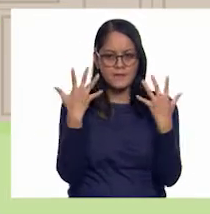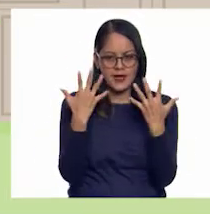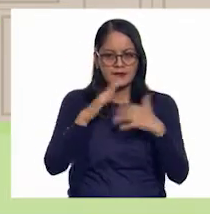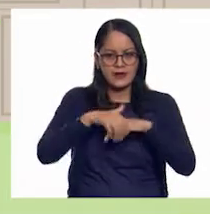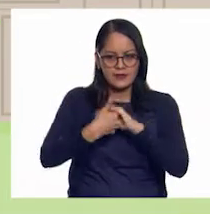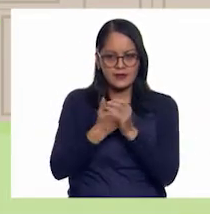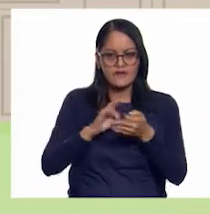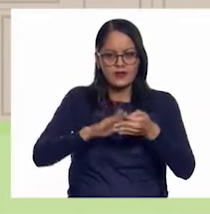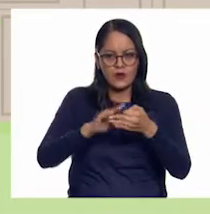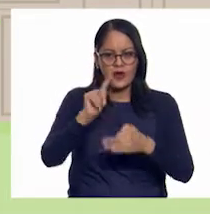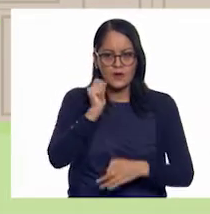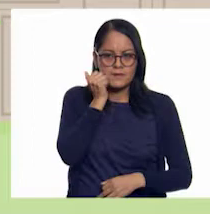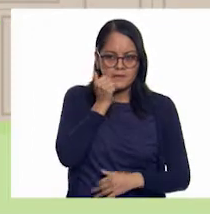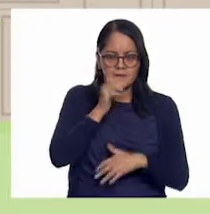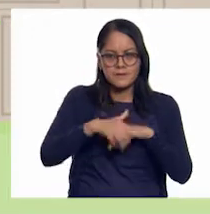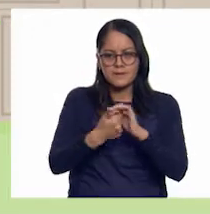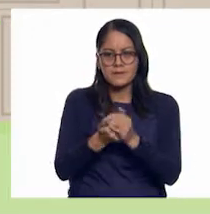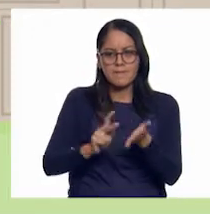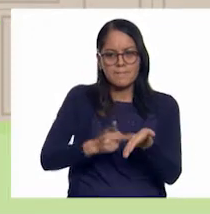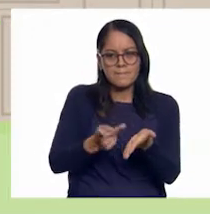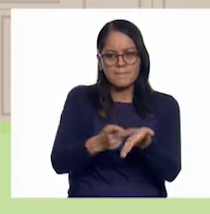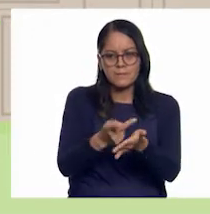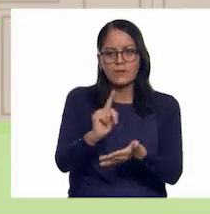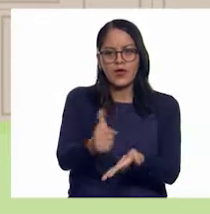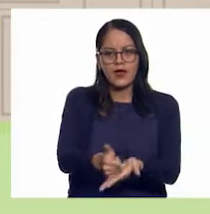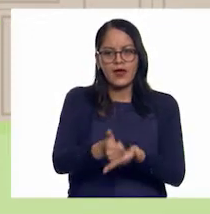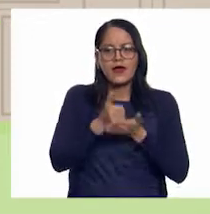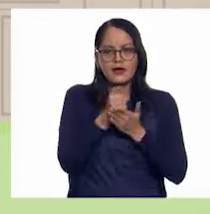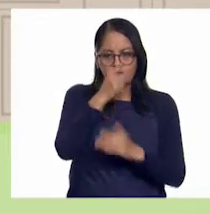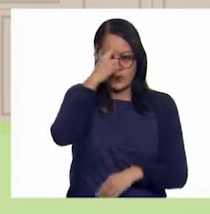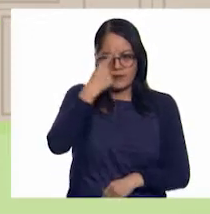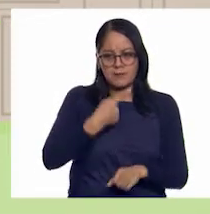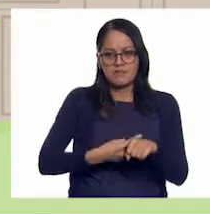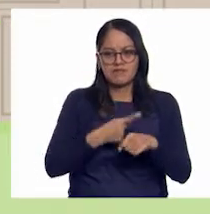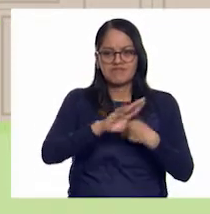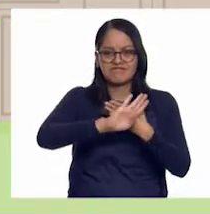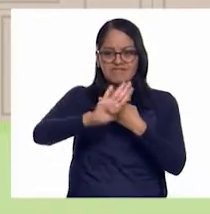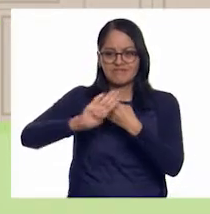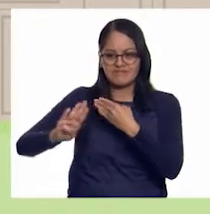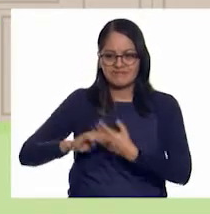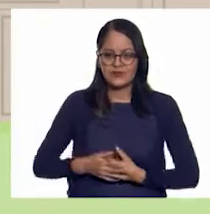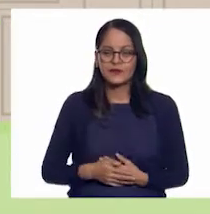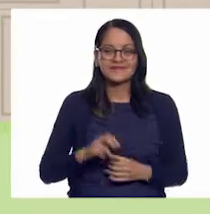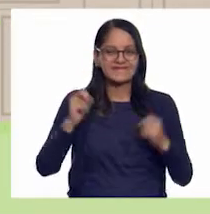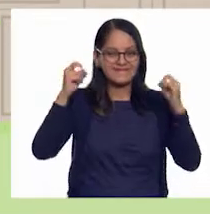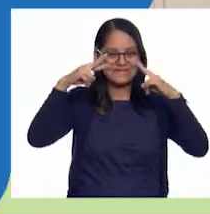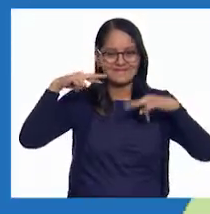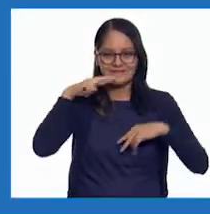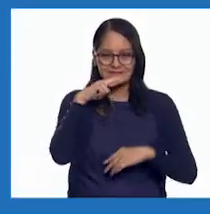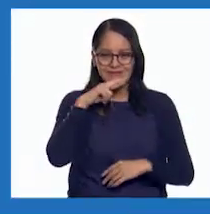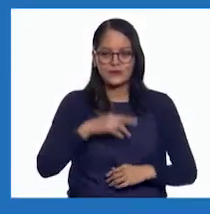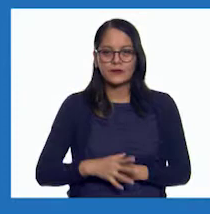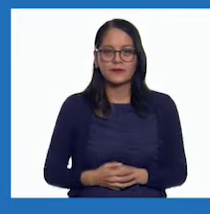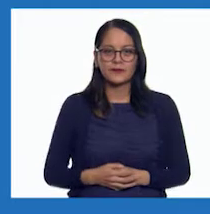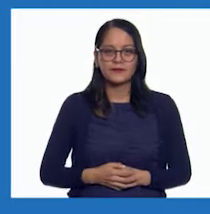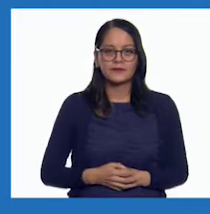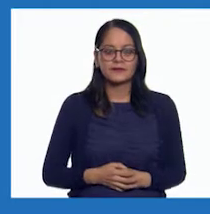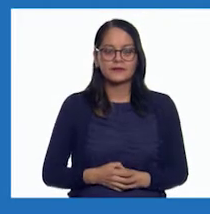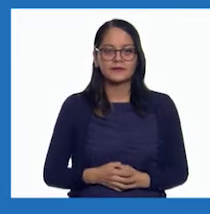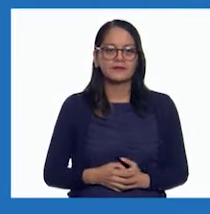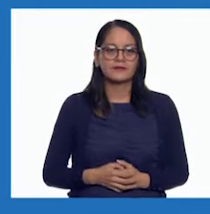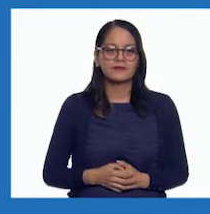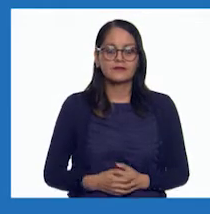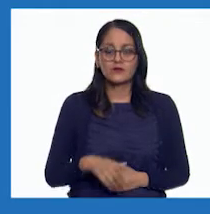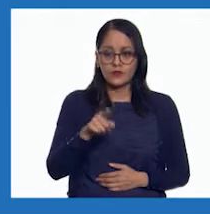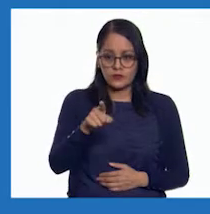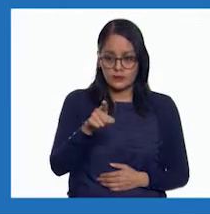agua y jabón varias veces al día los mantendrá alejados de las enfermedades. ¡Nos vemos pronto!